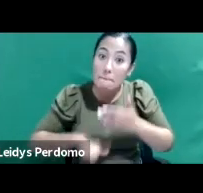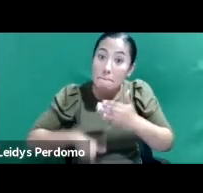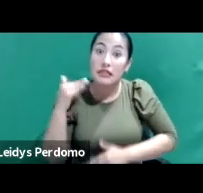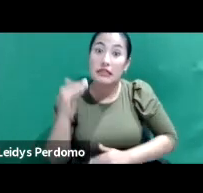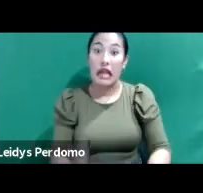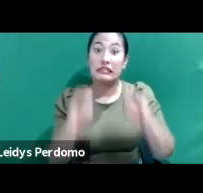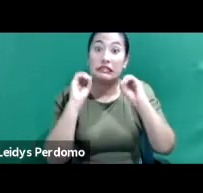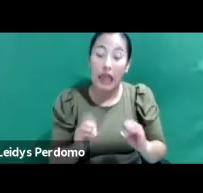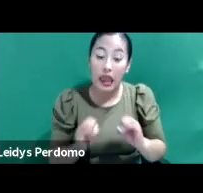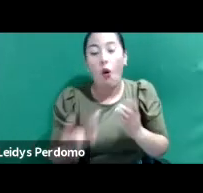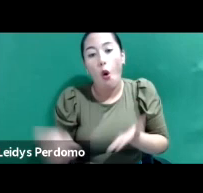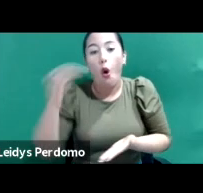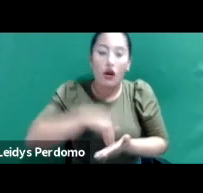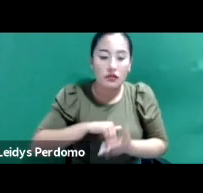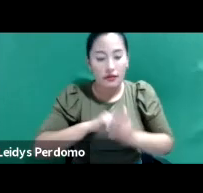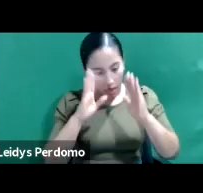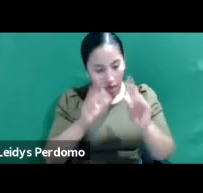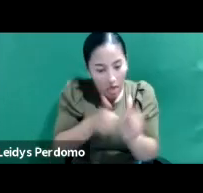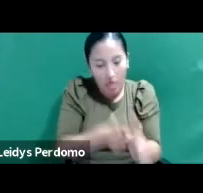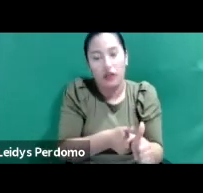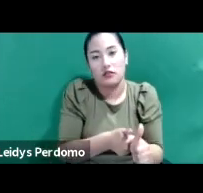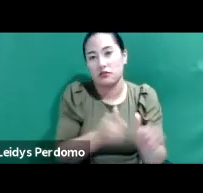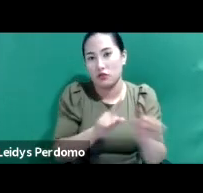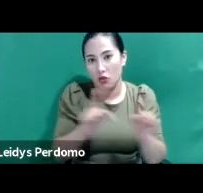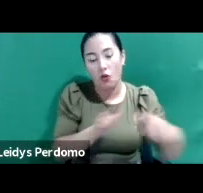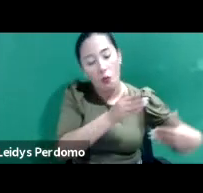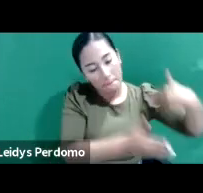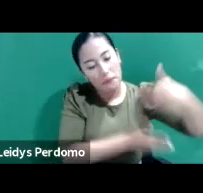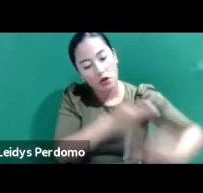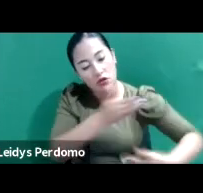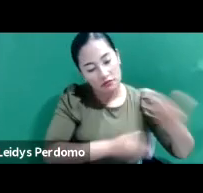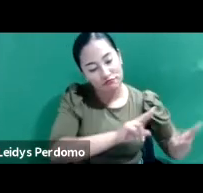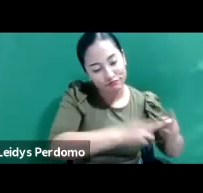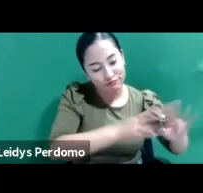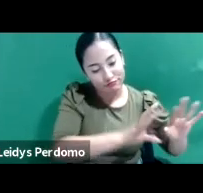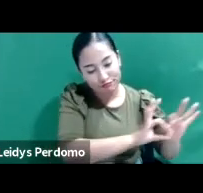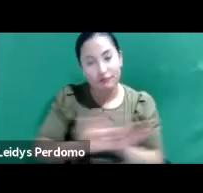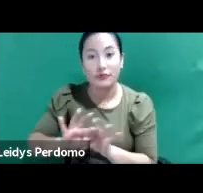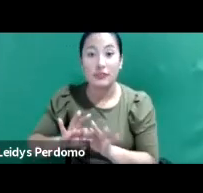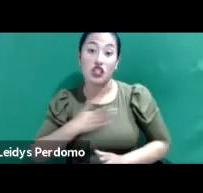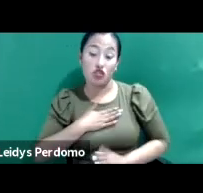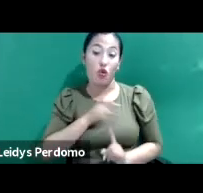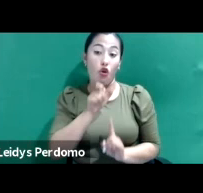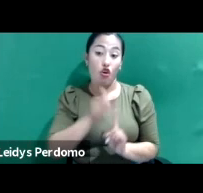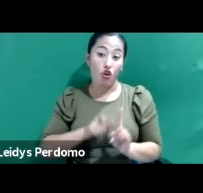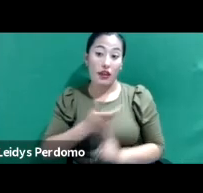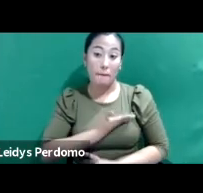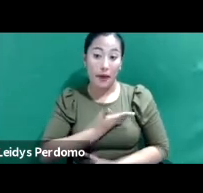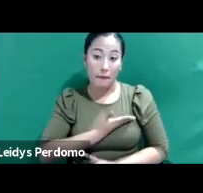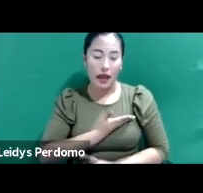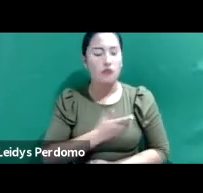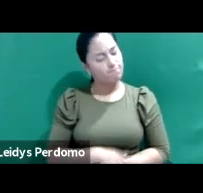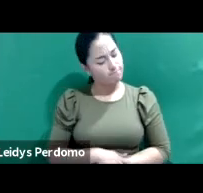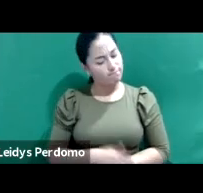Por eso es importante que garanticemos y exijamos también, si somos mamás, que realmente lo que se está haciendo con